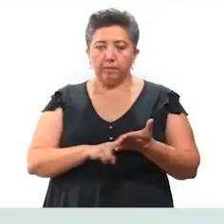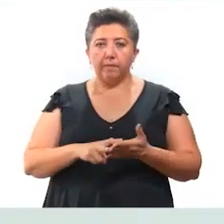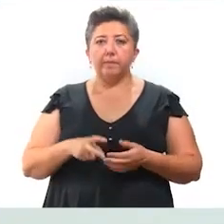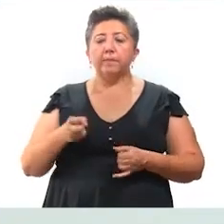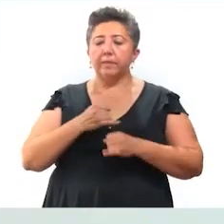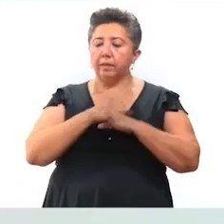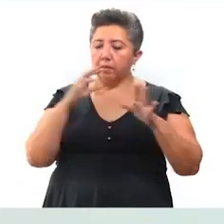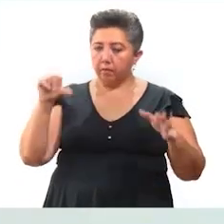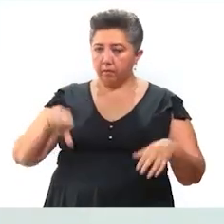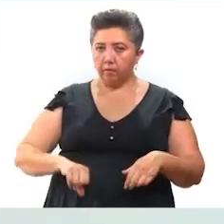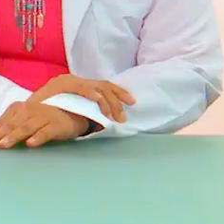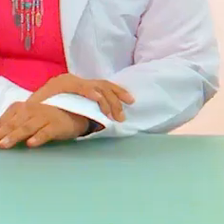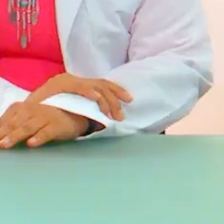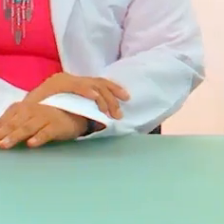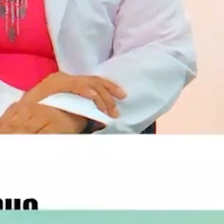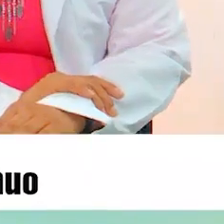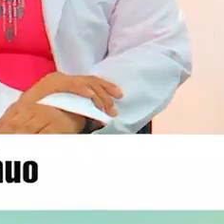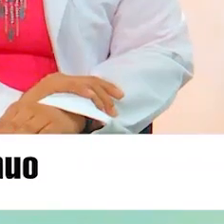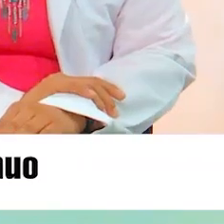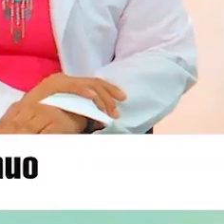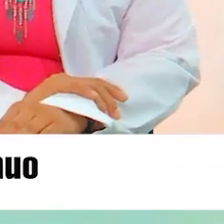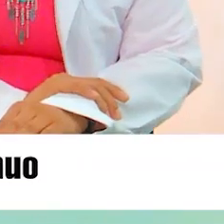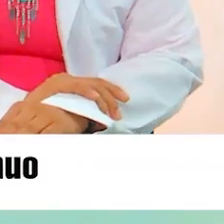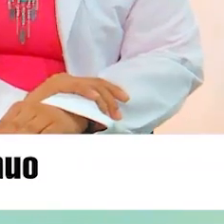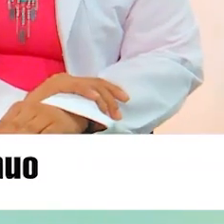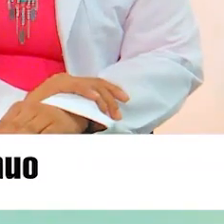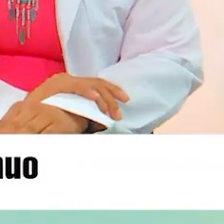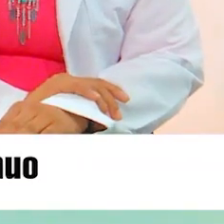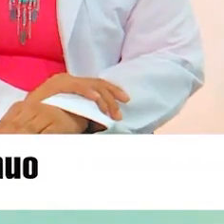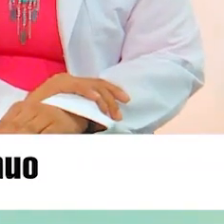verde. Hasta aquí el reporte, licenciado. Gracias, licenciada.